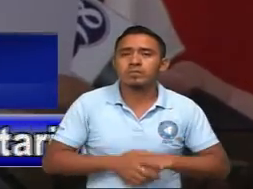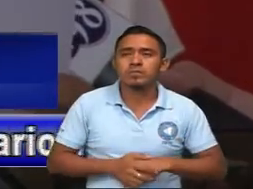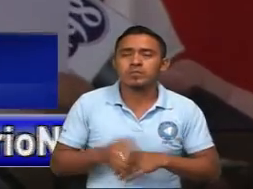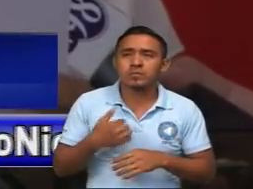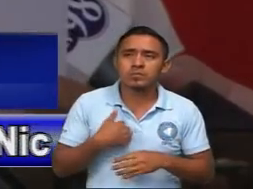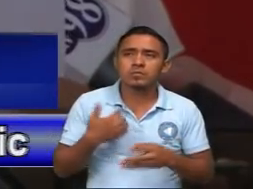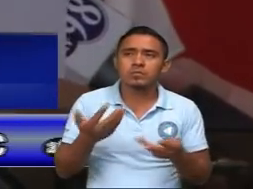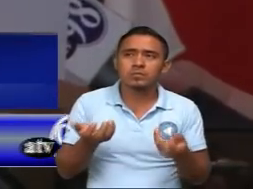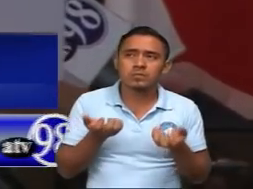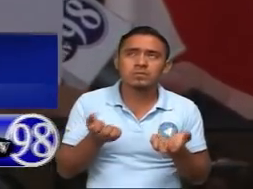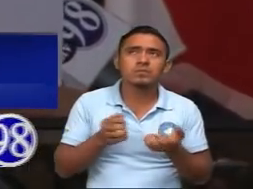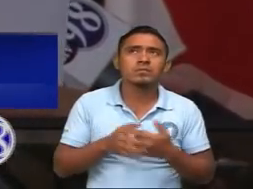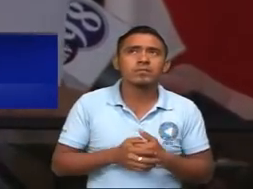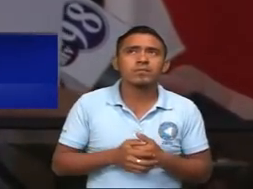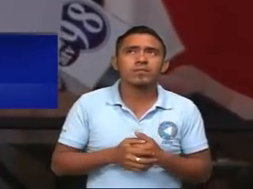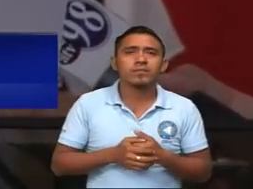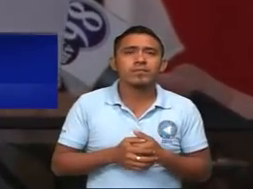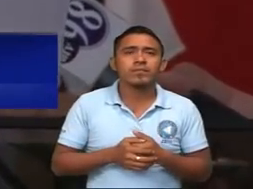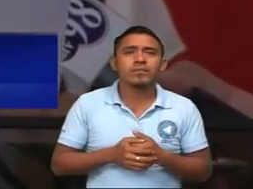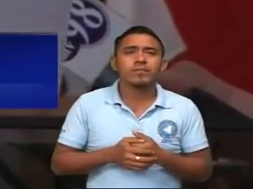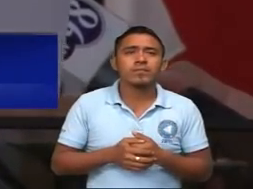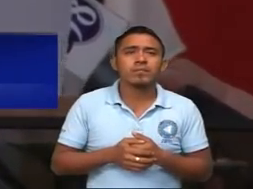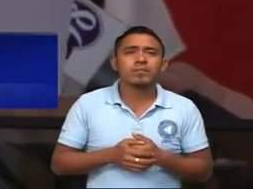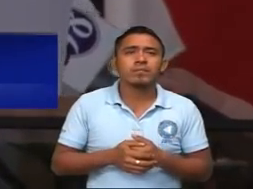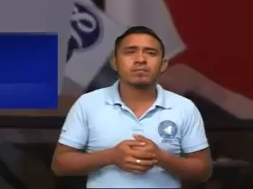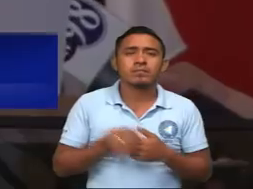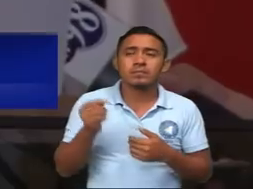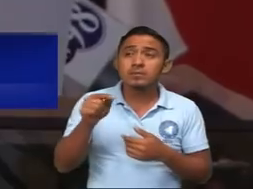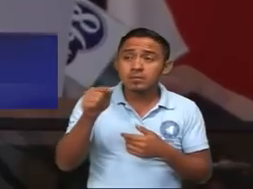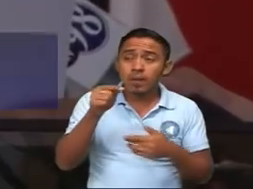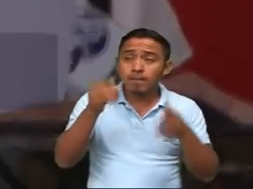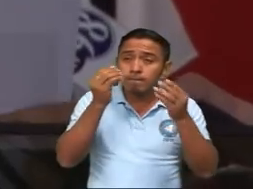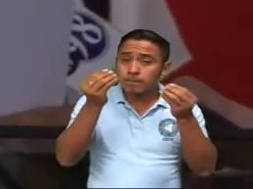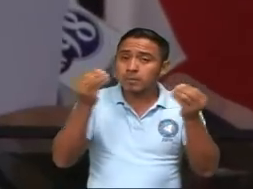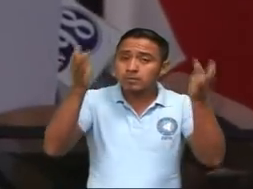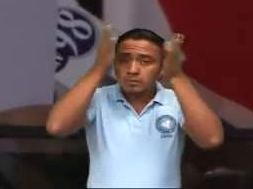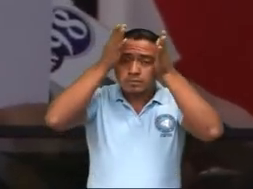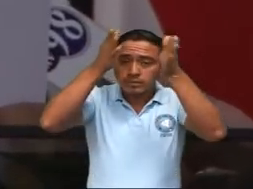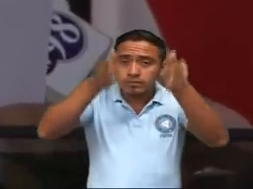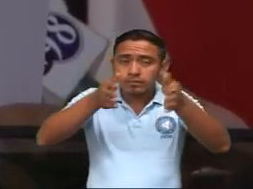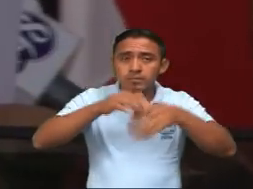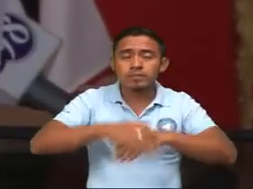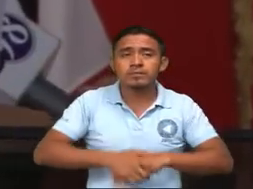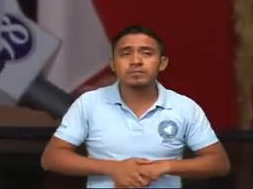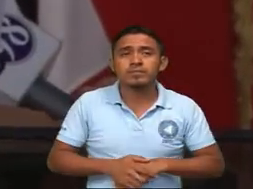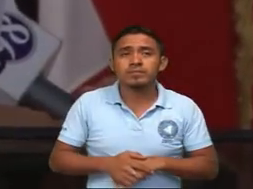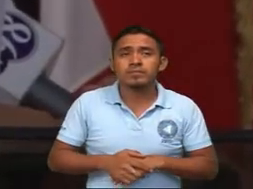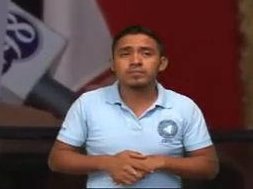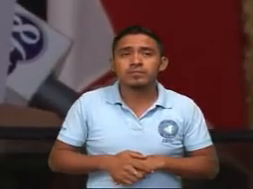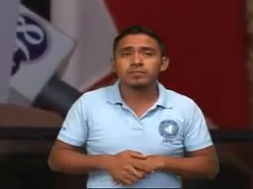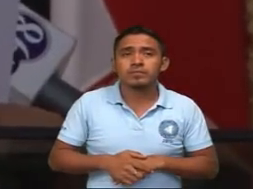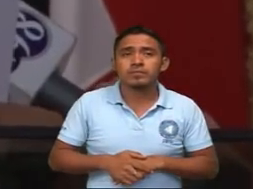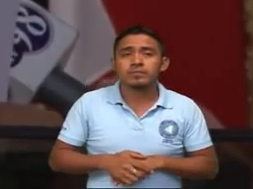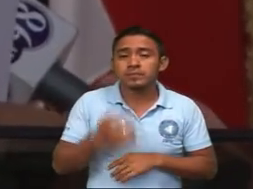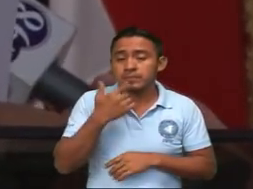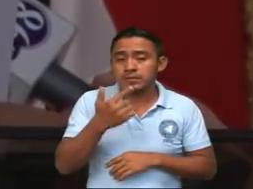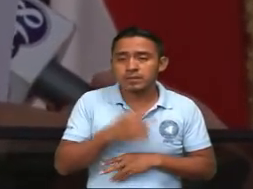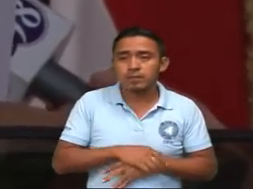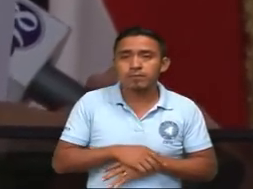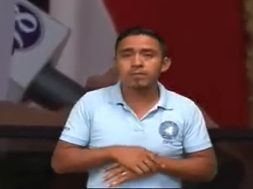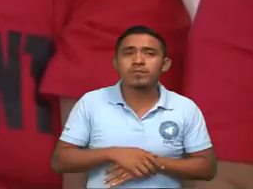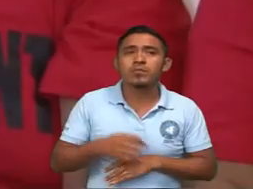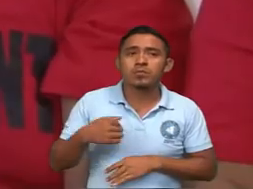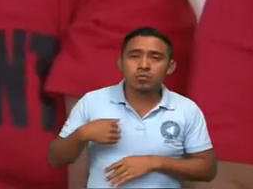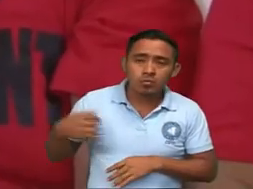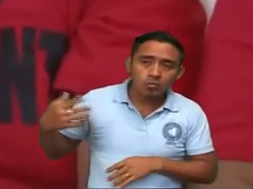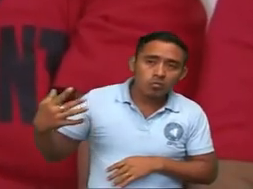desearía, recomendaría que les pongan mucha atención. Dice, somos